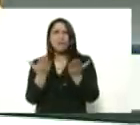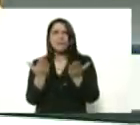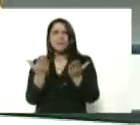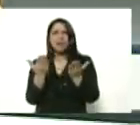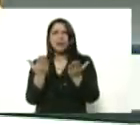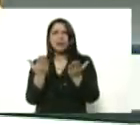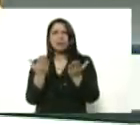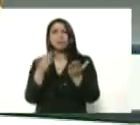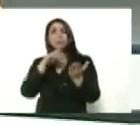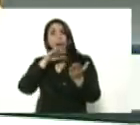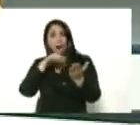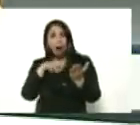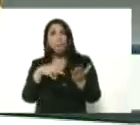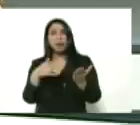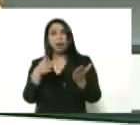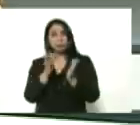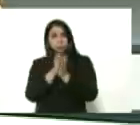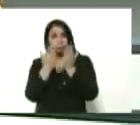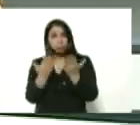me habla.